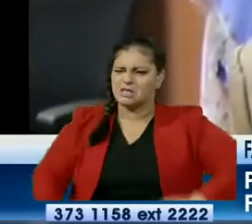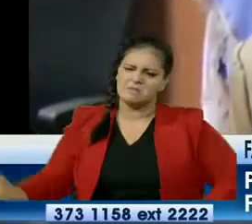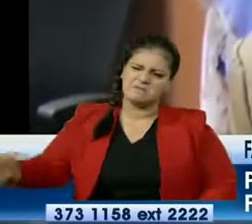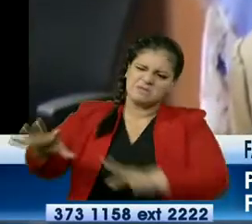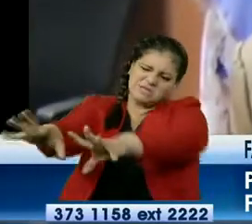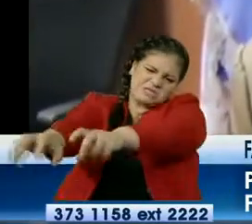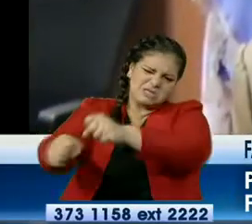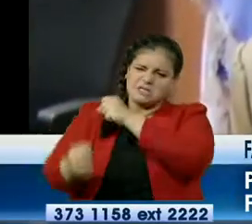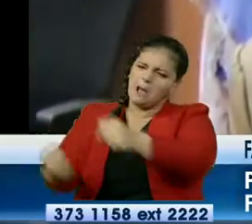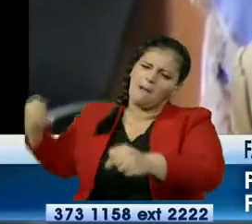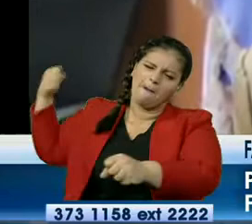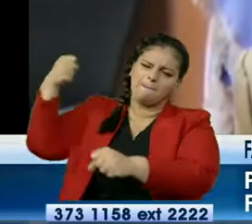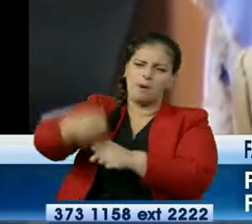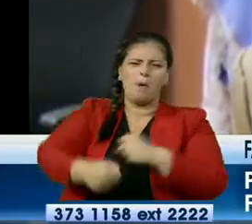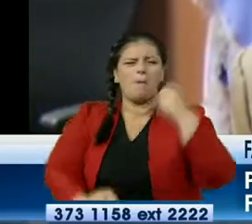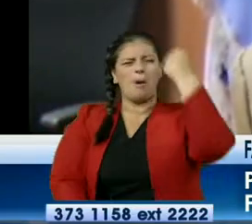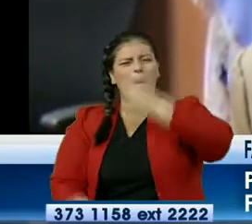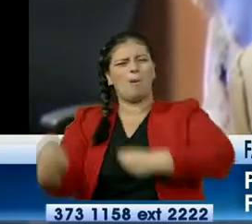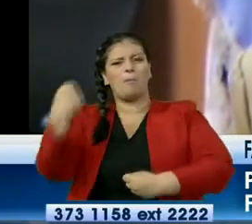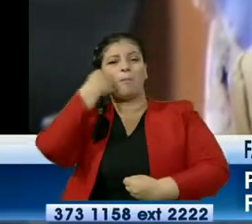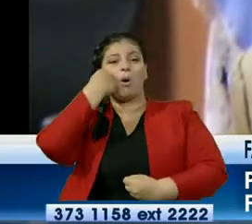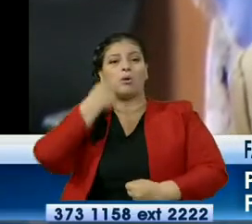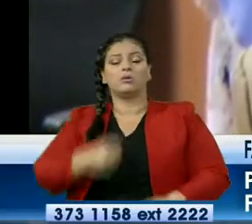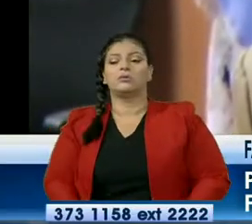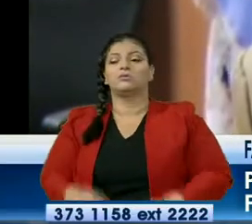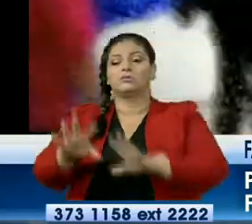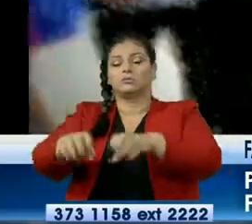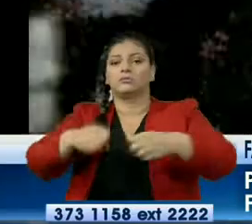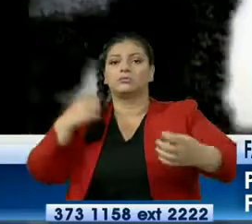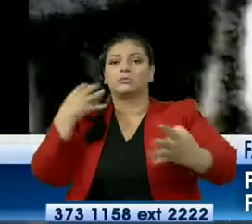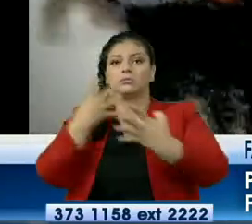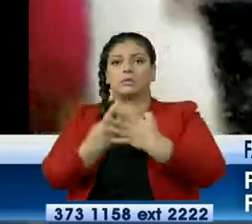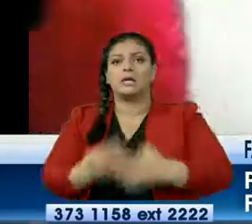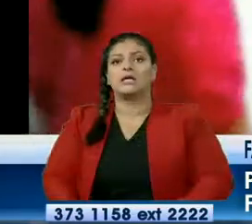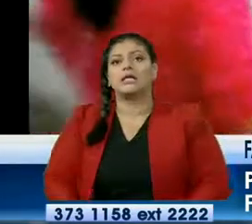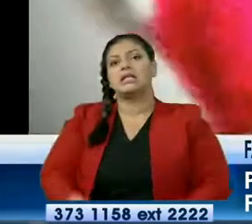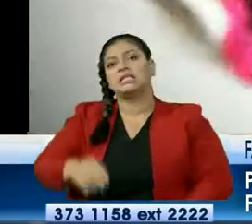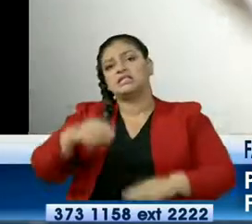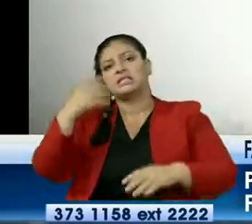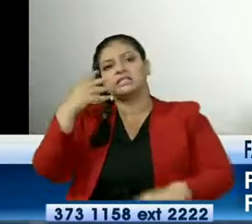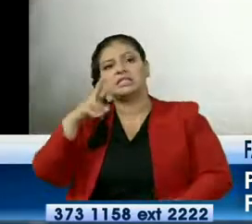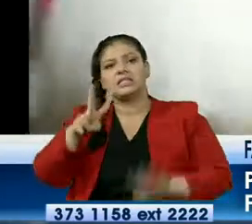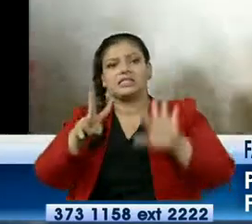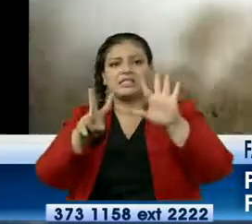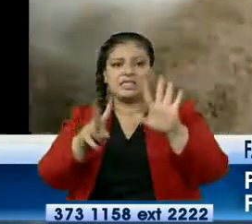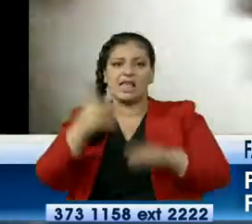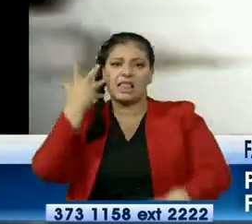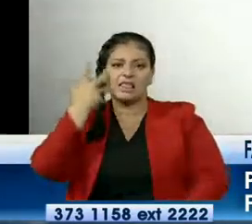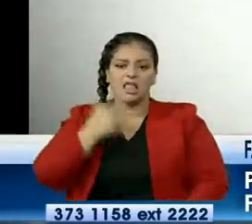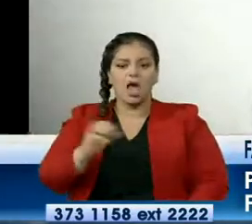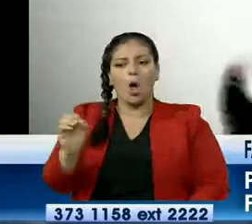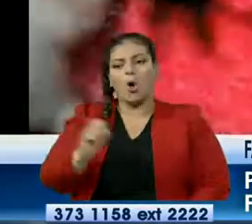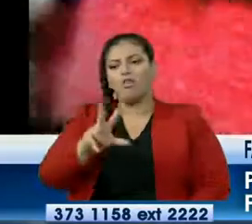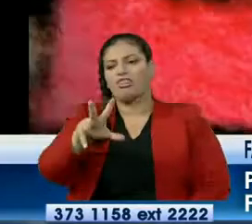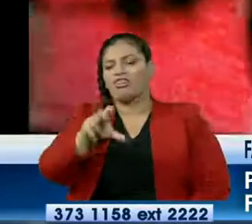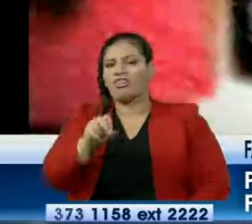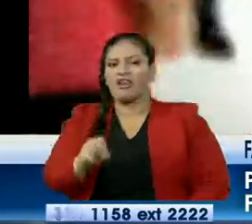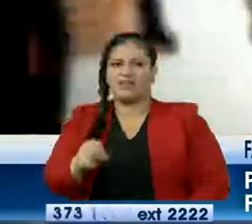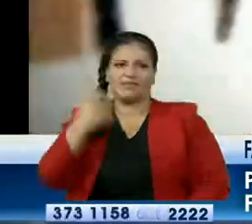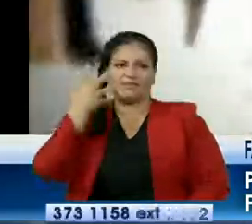contravención, son de 7 días hasta 30 días. Es que ni los policías podían con la furia de estas mujeres, que